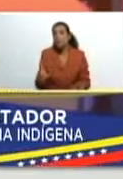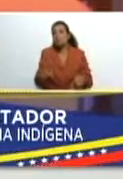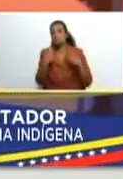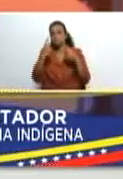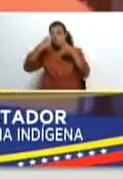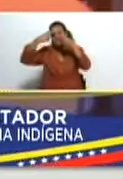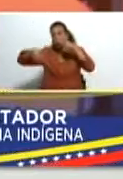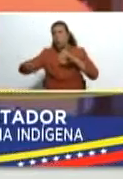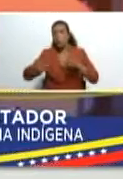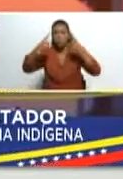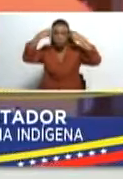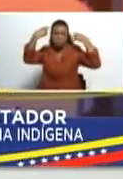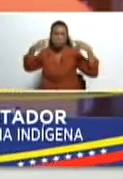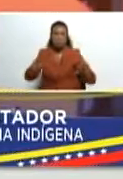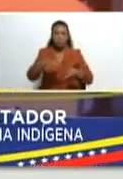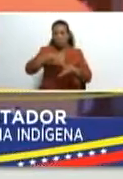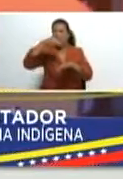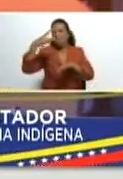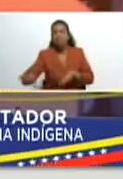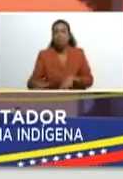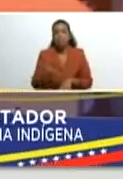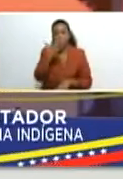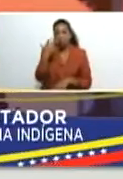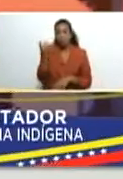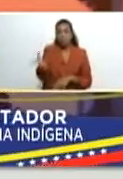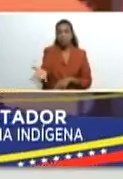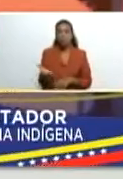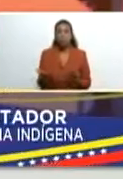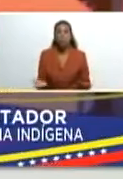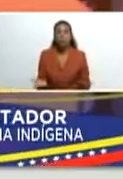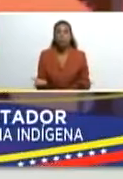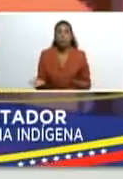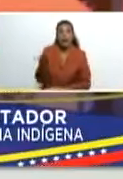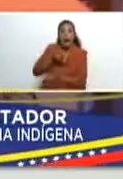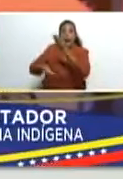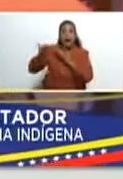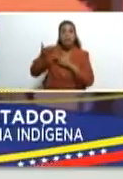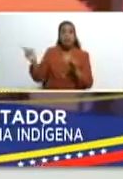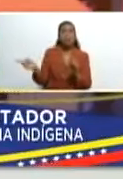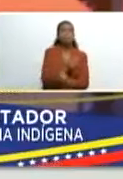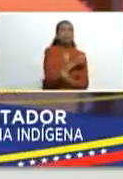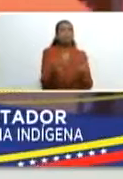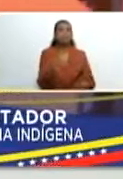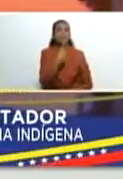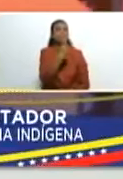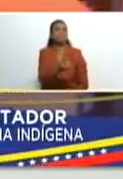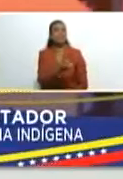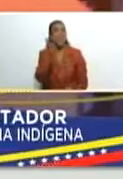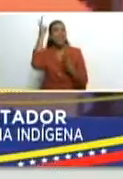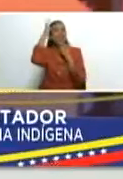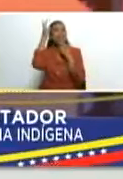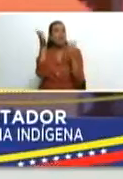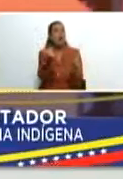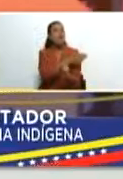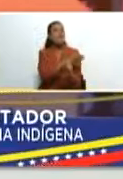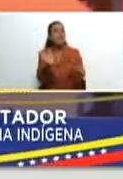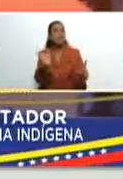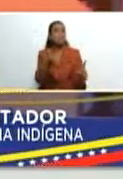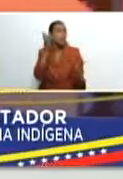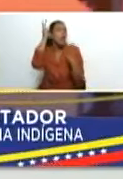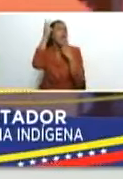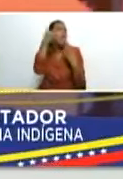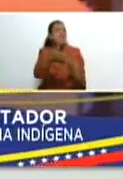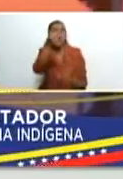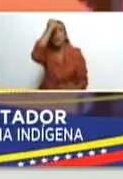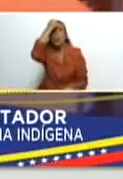discriminatorios, racistas, como antes para ofender a alguien le decían indio. Tú si eres indio,